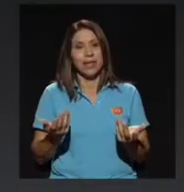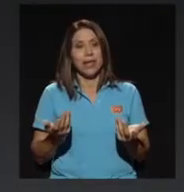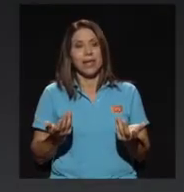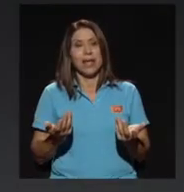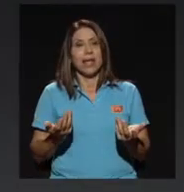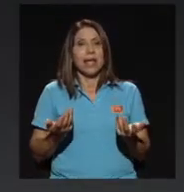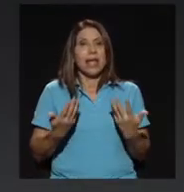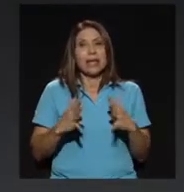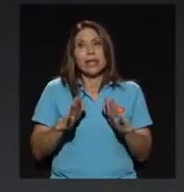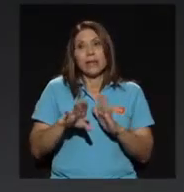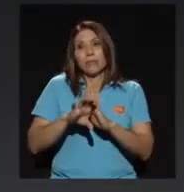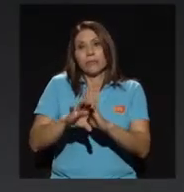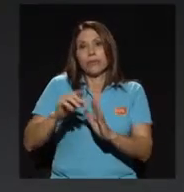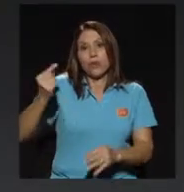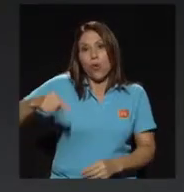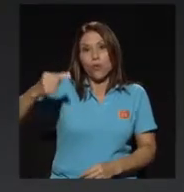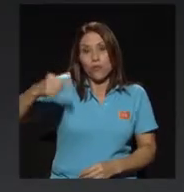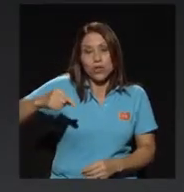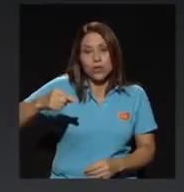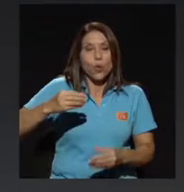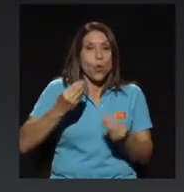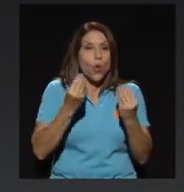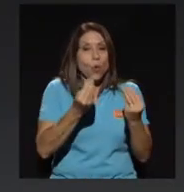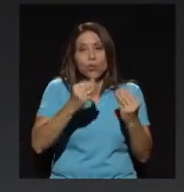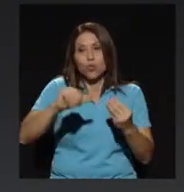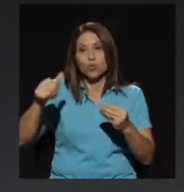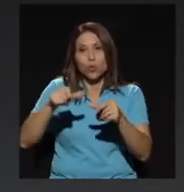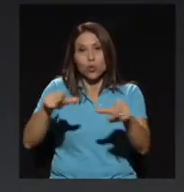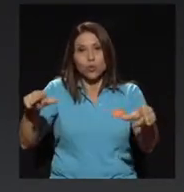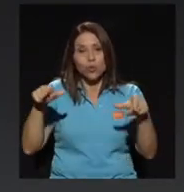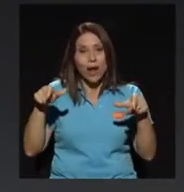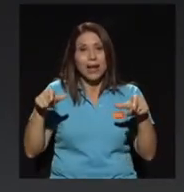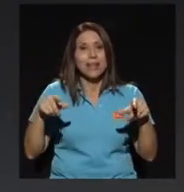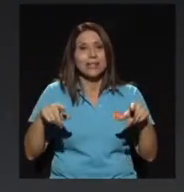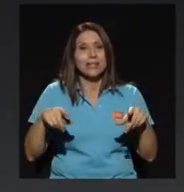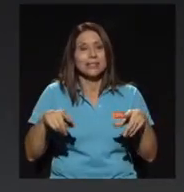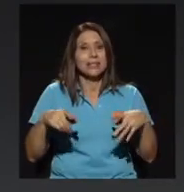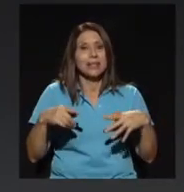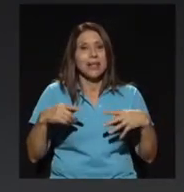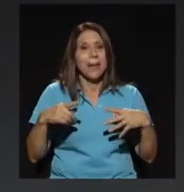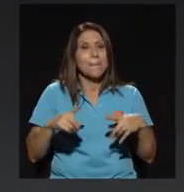en Golfito y en muchos otros lugares, pero es que